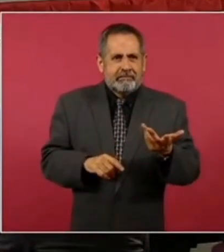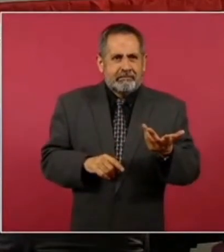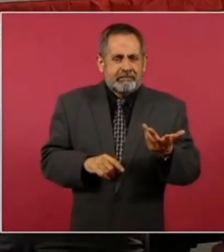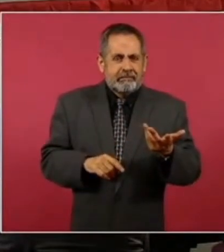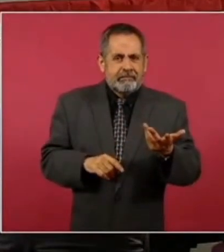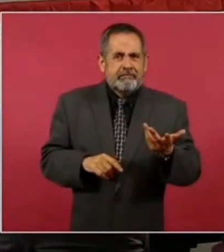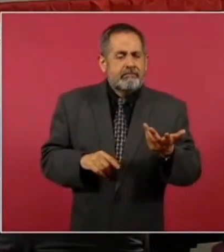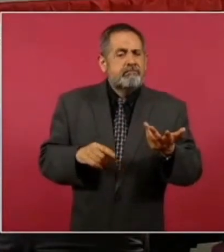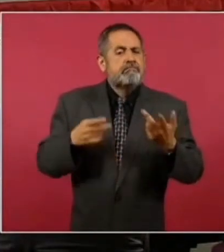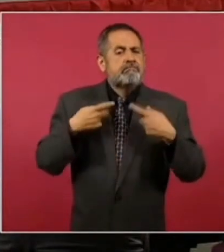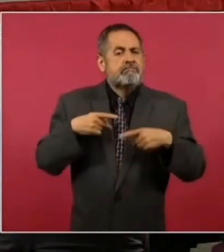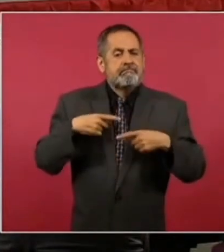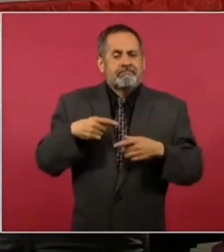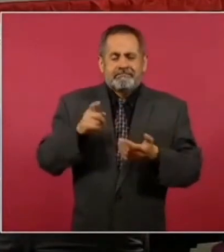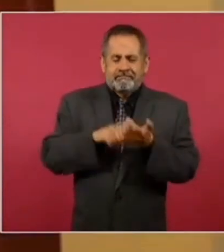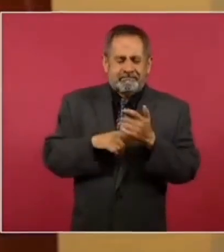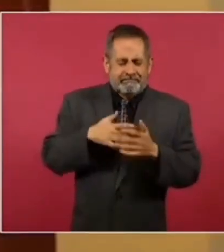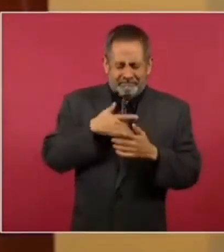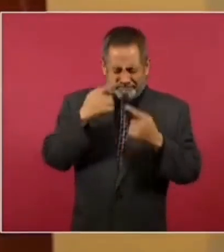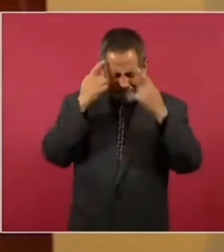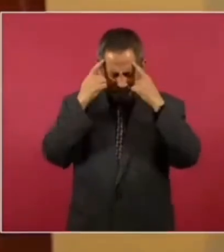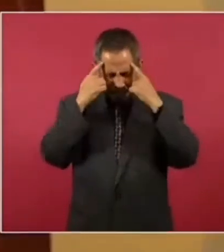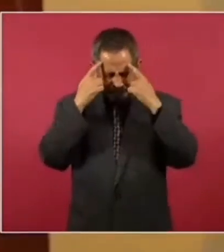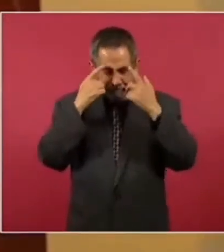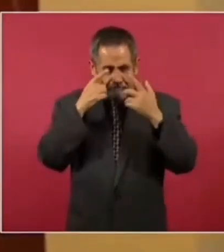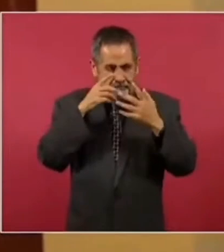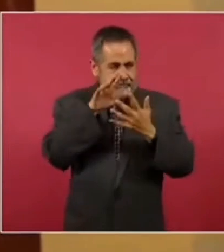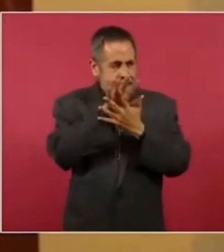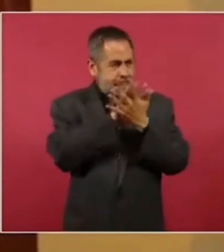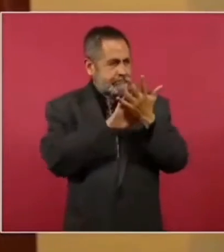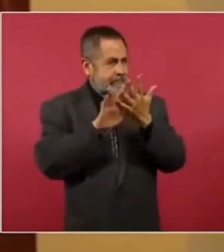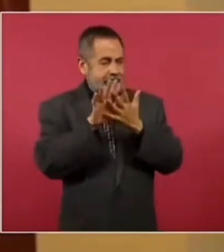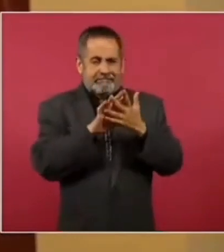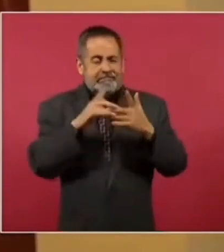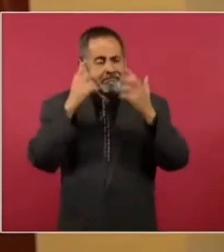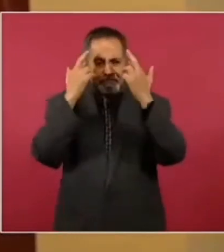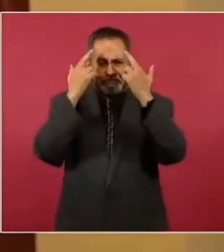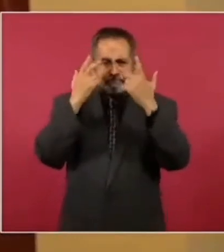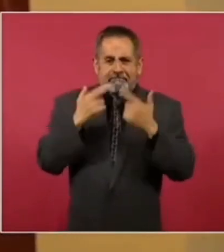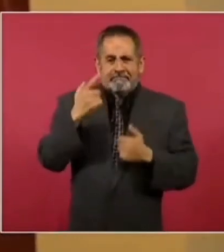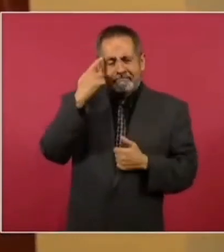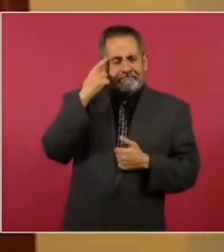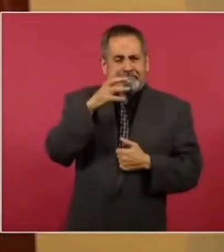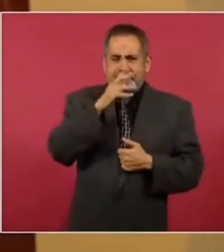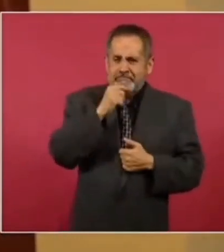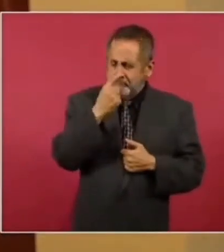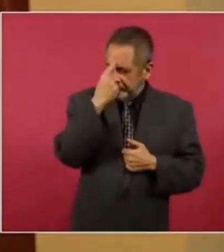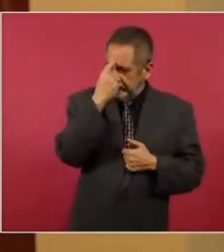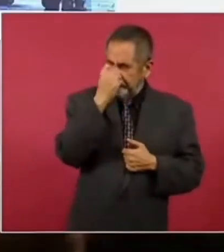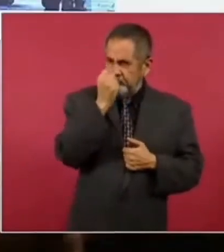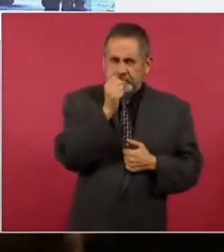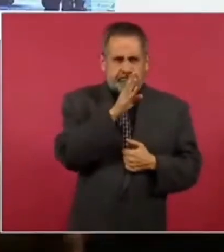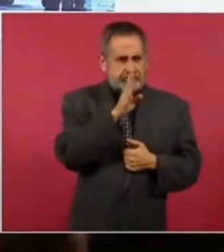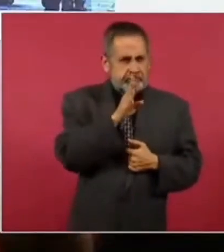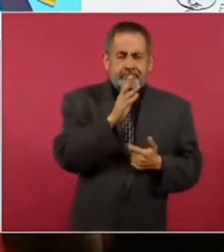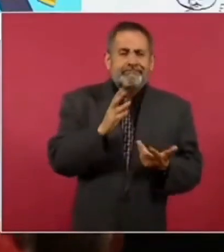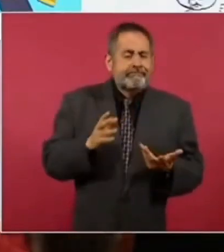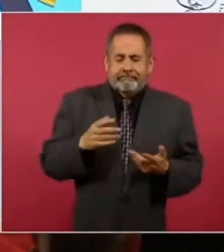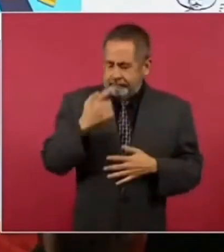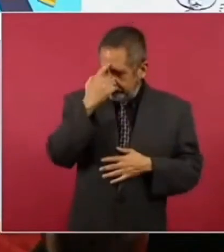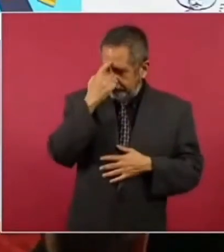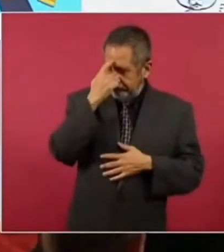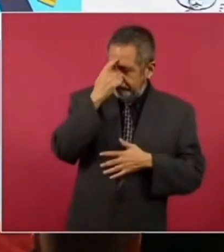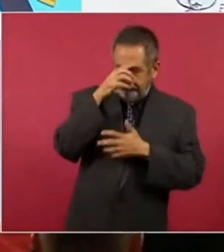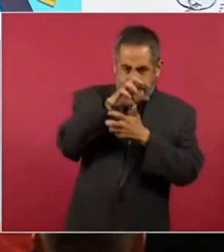el aparato sensorial, del reconocimiento de personas, de la capacidad de concentrarse y de conducir el pensamiento. La siguiente, por